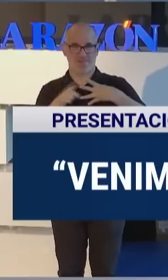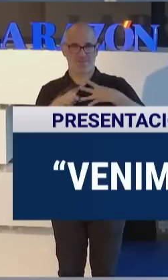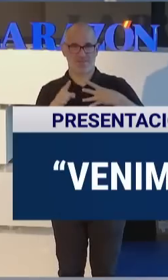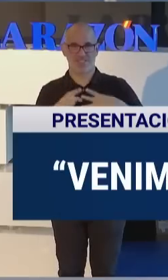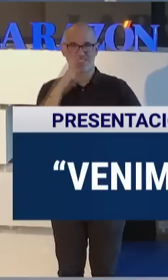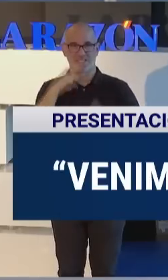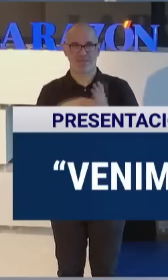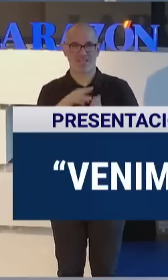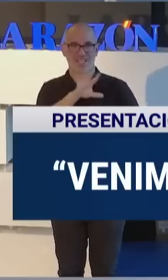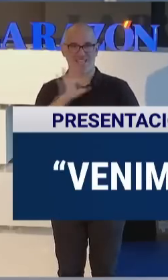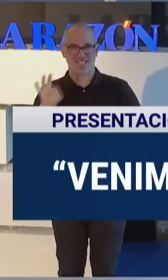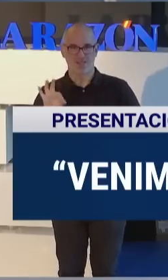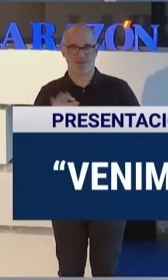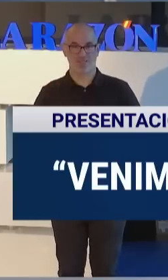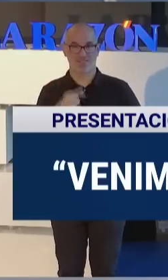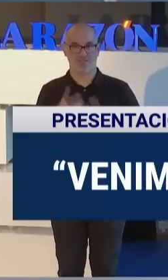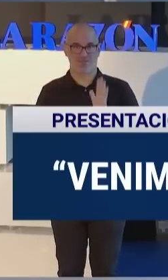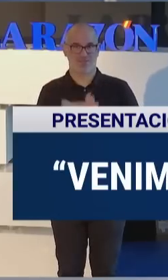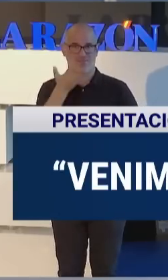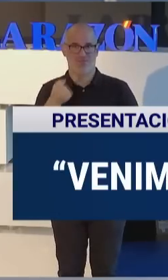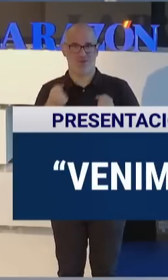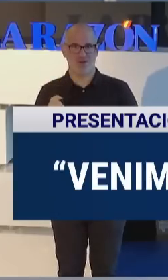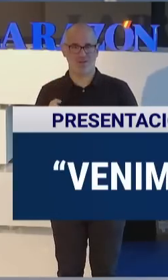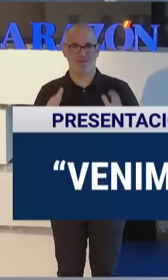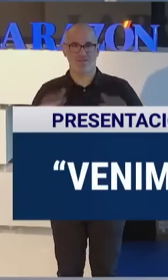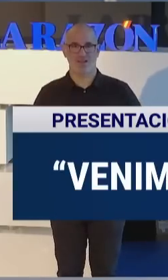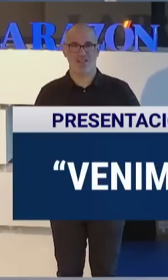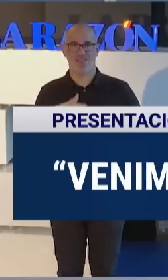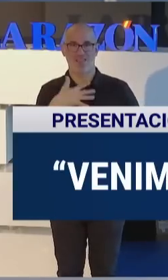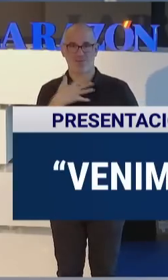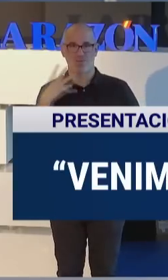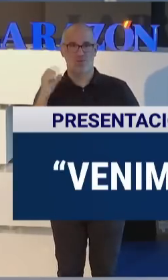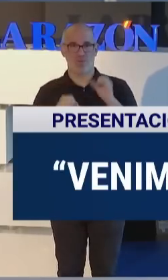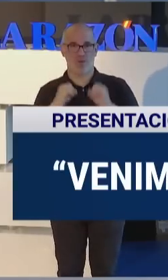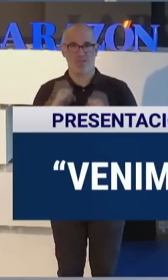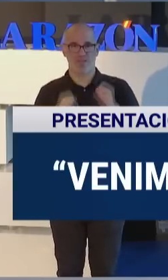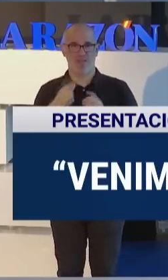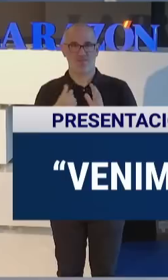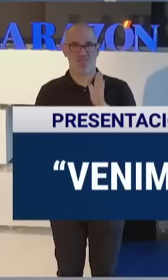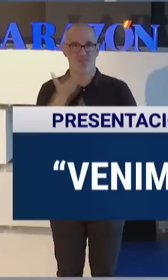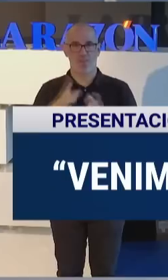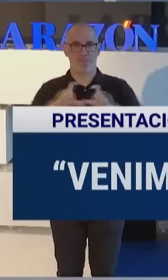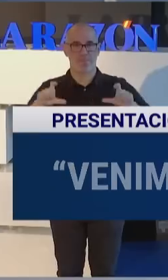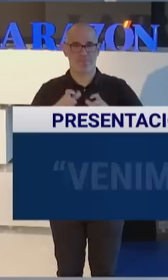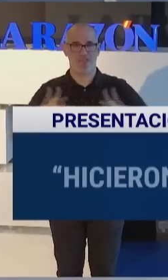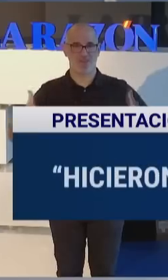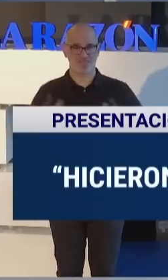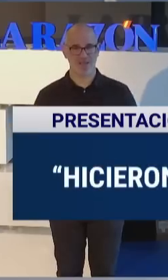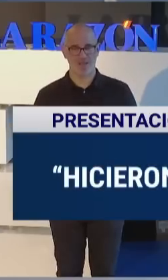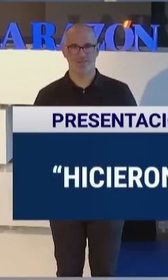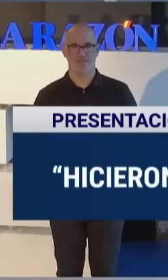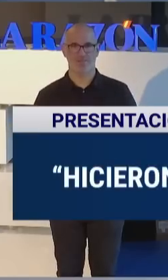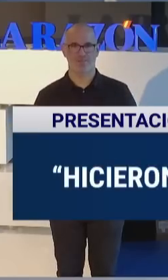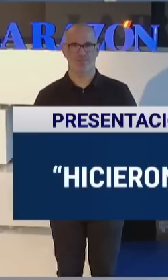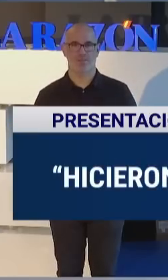La inflación mayorista del mes de diciembre estaba en 54%, que anualizado da 17.000. Y